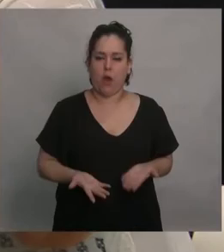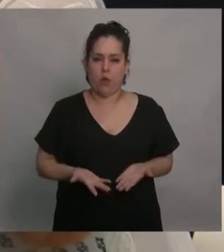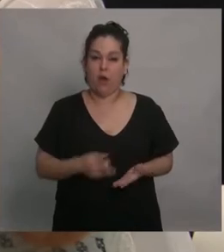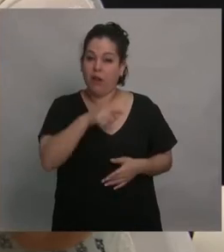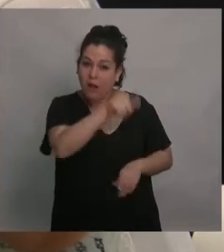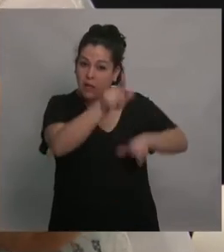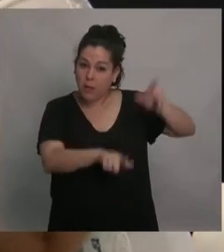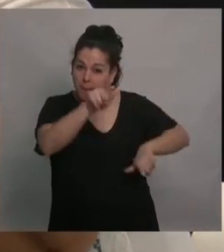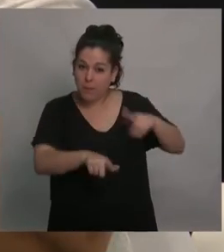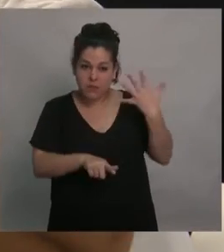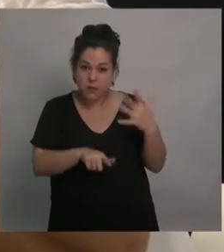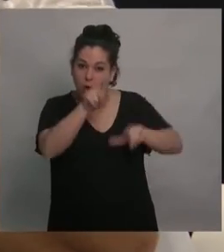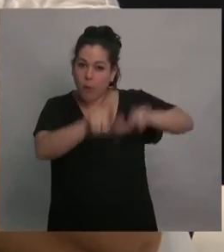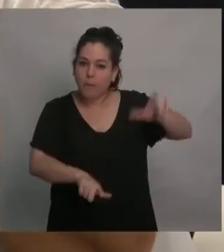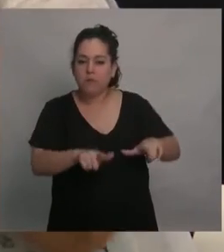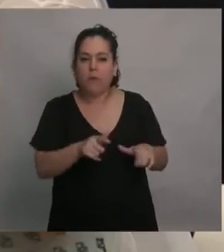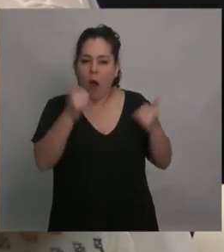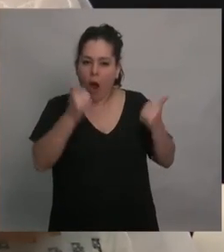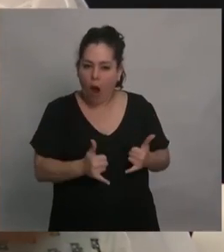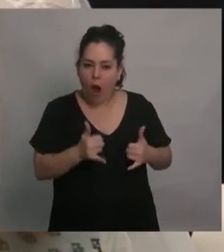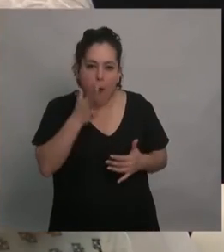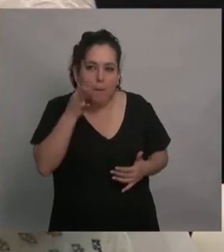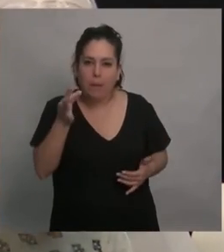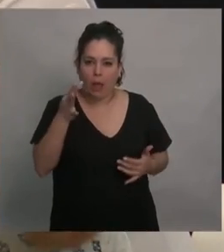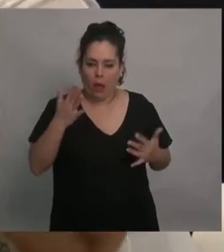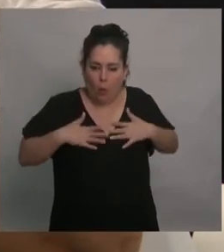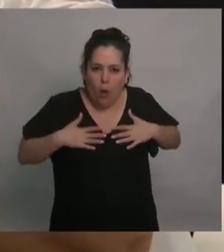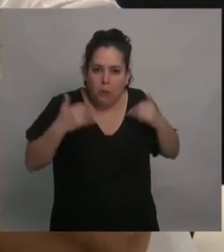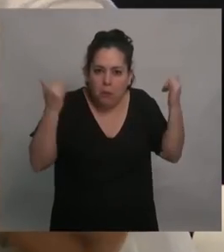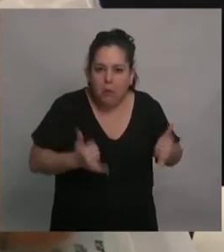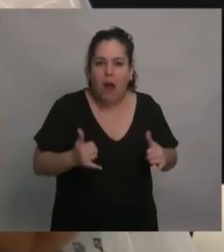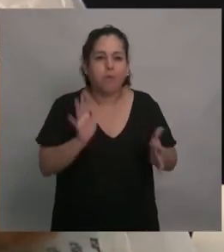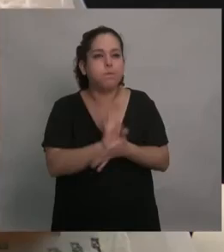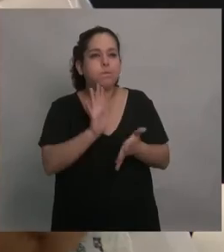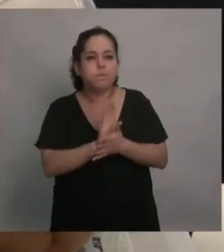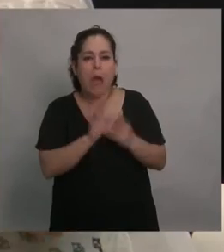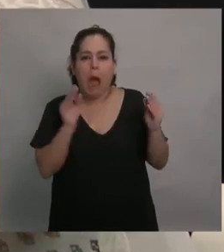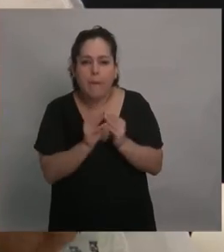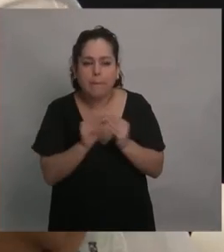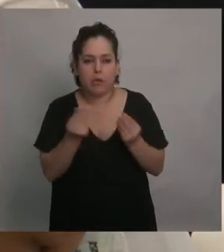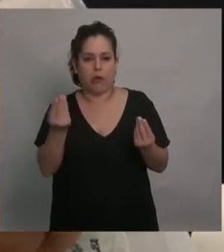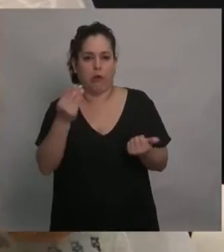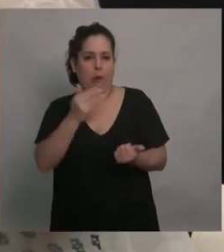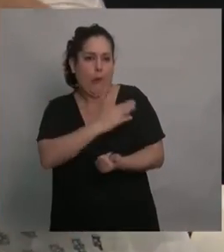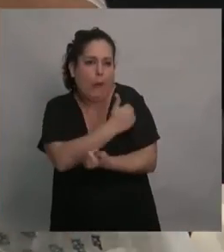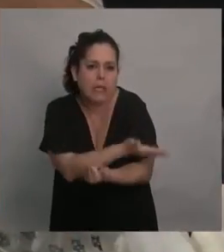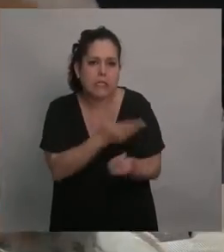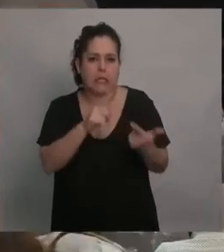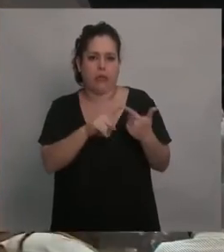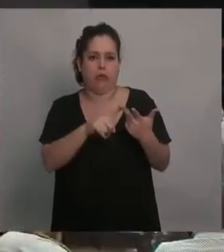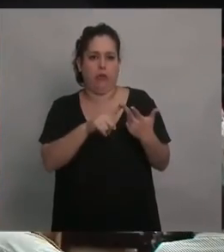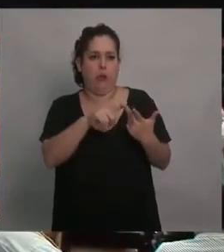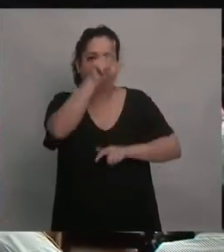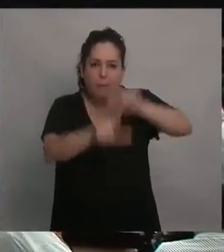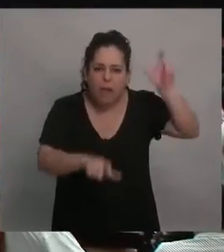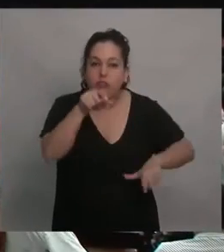personas de carne y hueso. Son el hijo del vecino. Son personas que nacieron de las